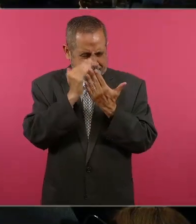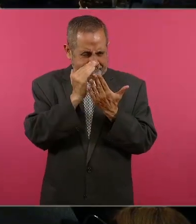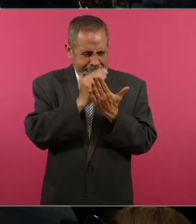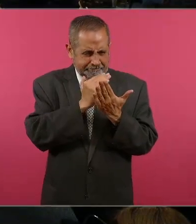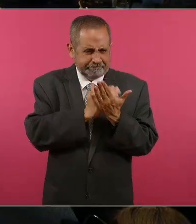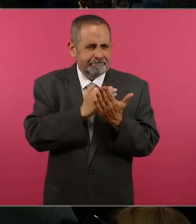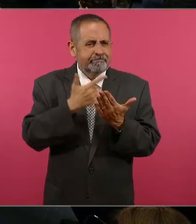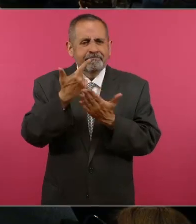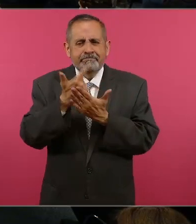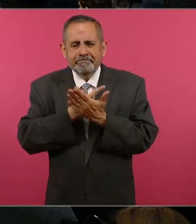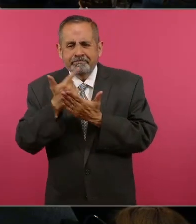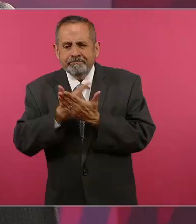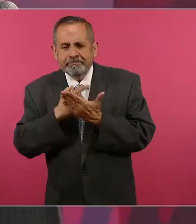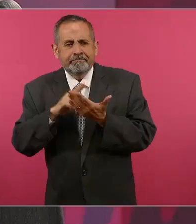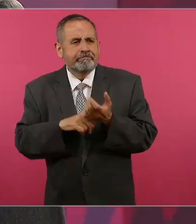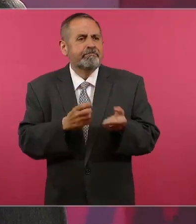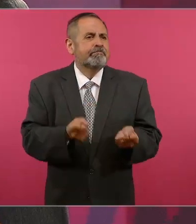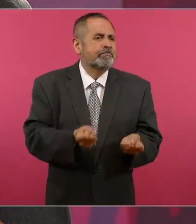censos,